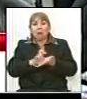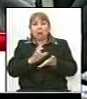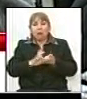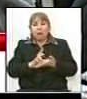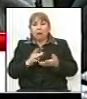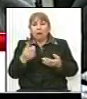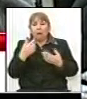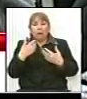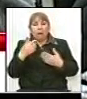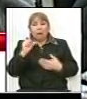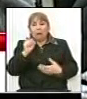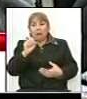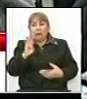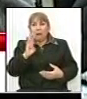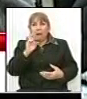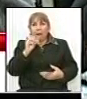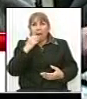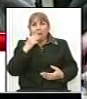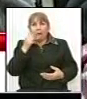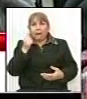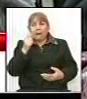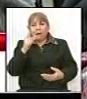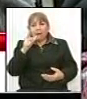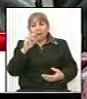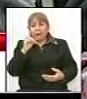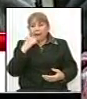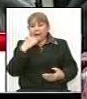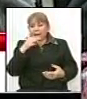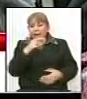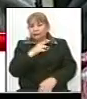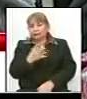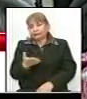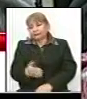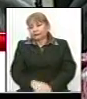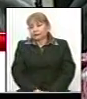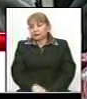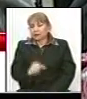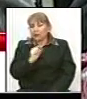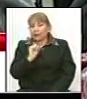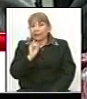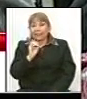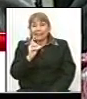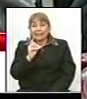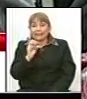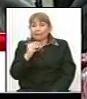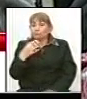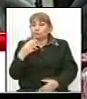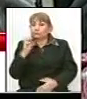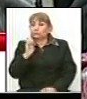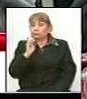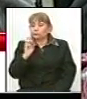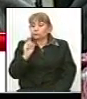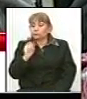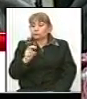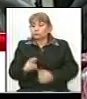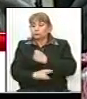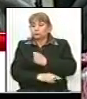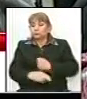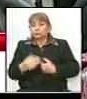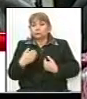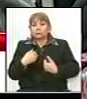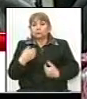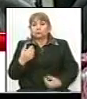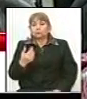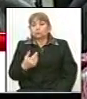solamente Sabogal, Almenara y San Isidro Labrador. A nivel de salud nacional, solamente el